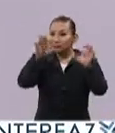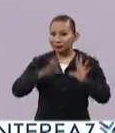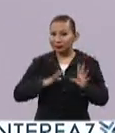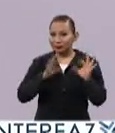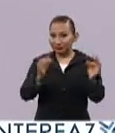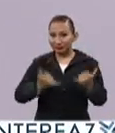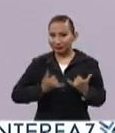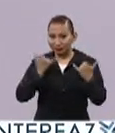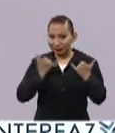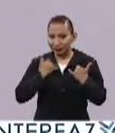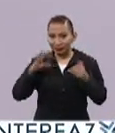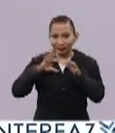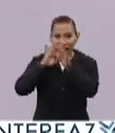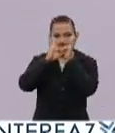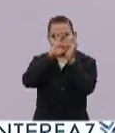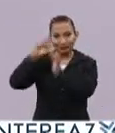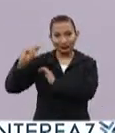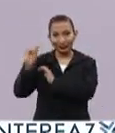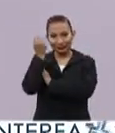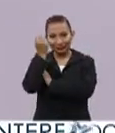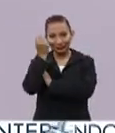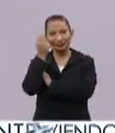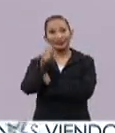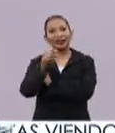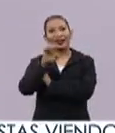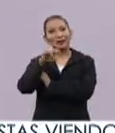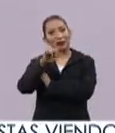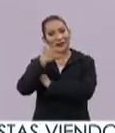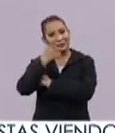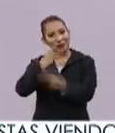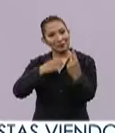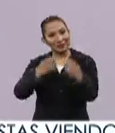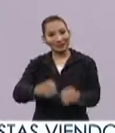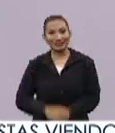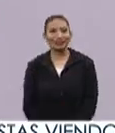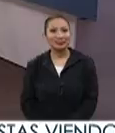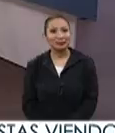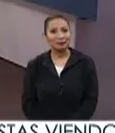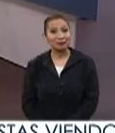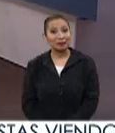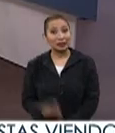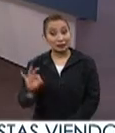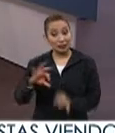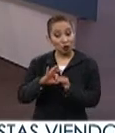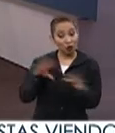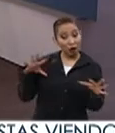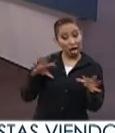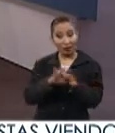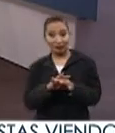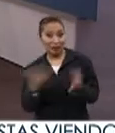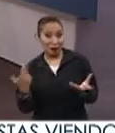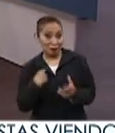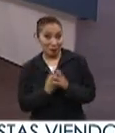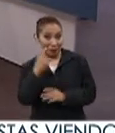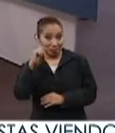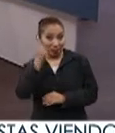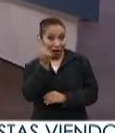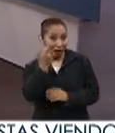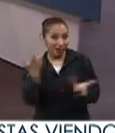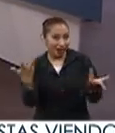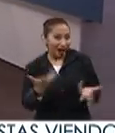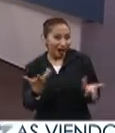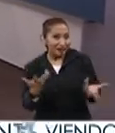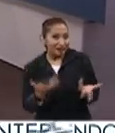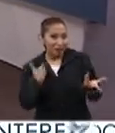Fundación de Jóvenes Unidos por la Tecnología. Emanuel, bienvenido, ¿cómo estás? Si se unen o se desunen más, porque luego la tecnología